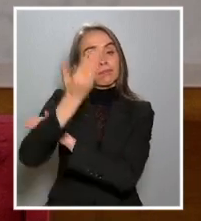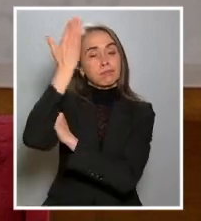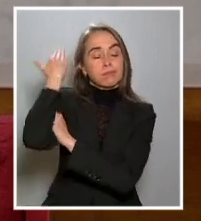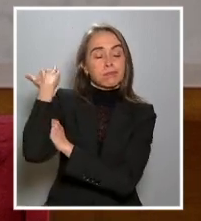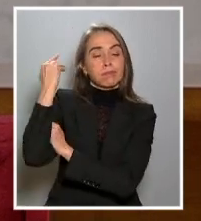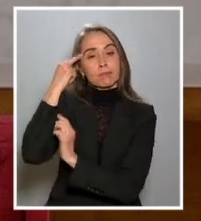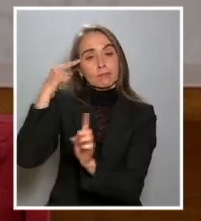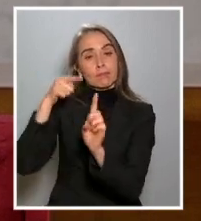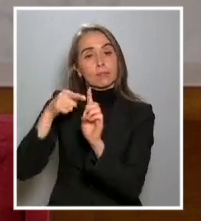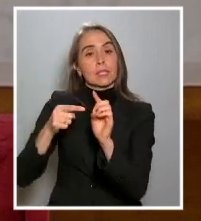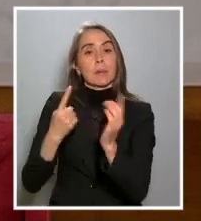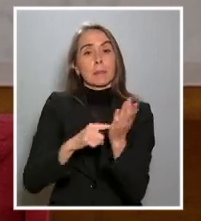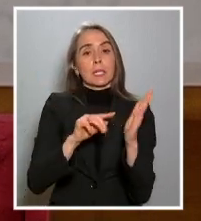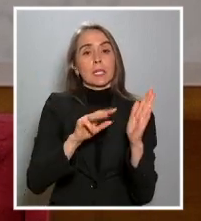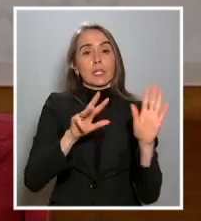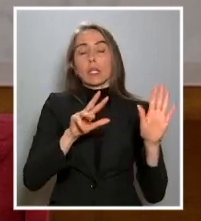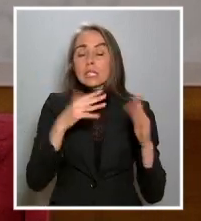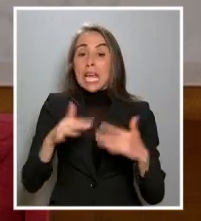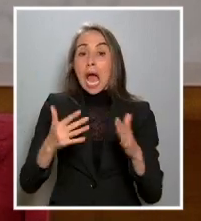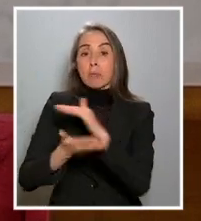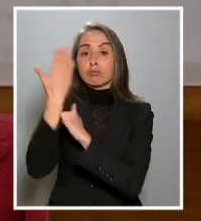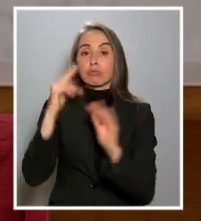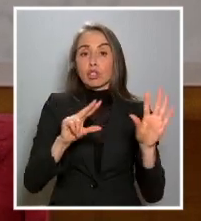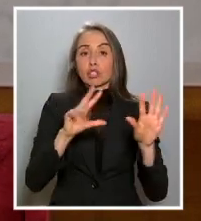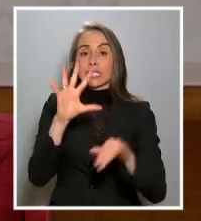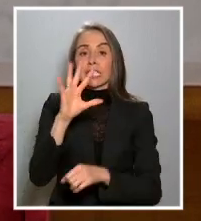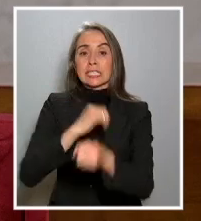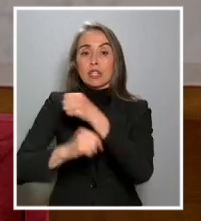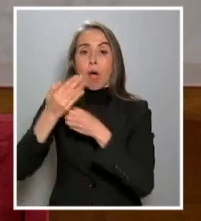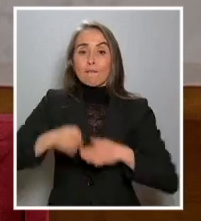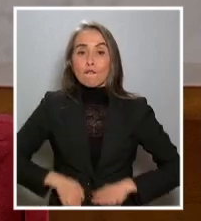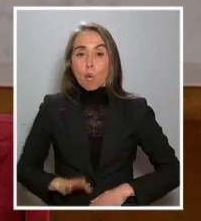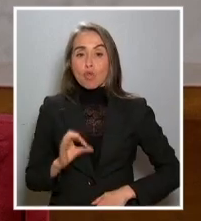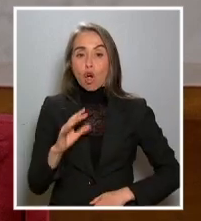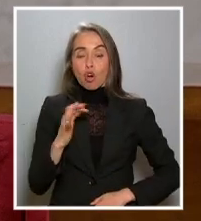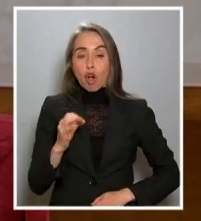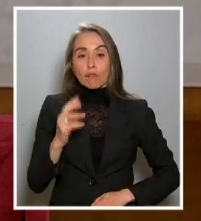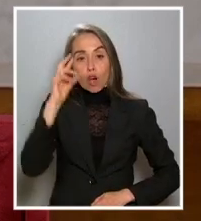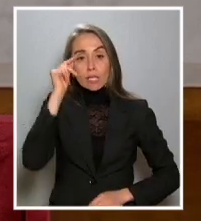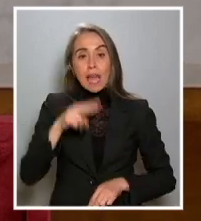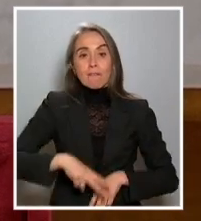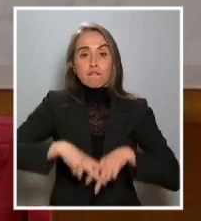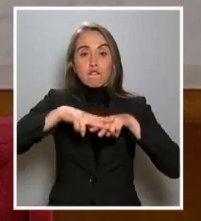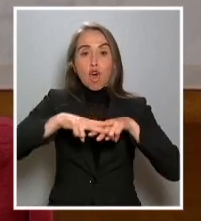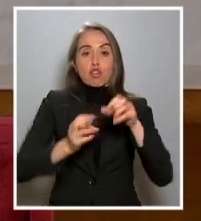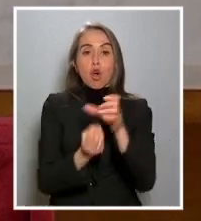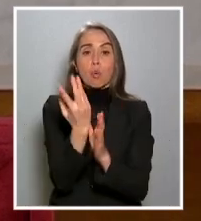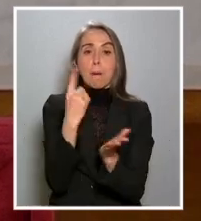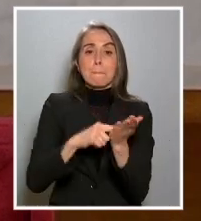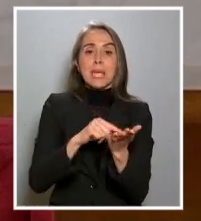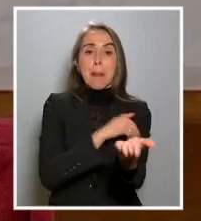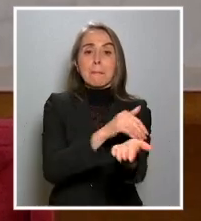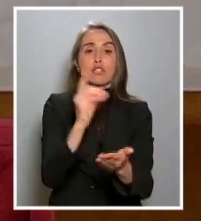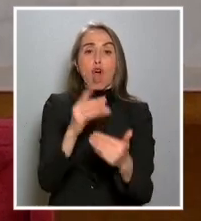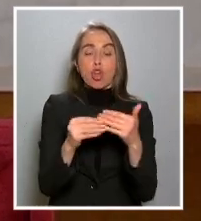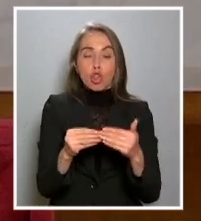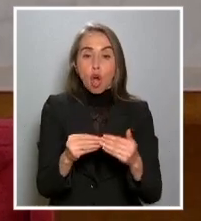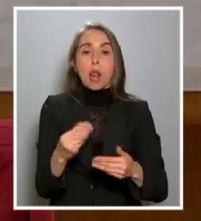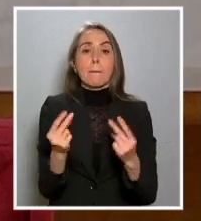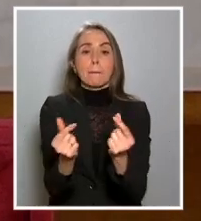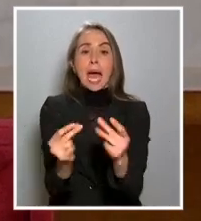remonta allá a 85 años, creará un fondo de 1.000 millones de dólares para acelerar y